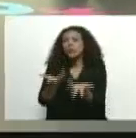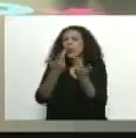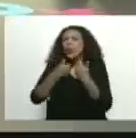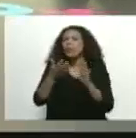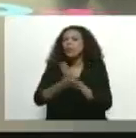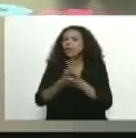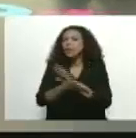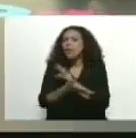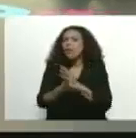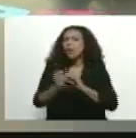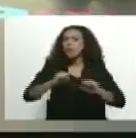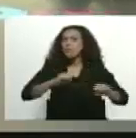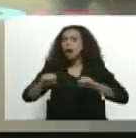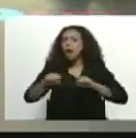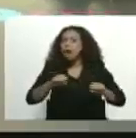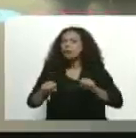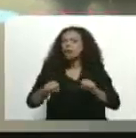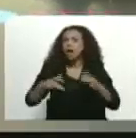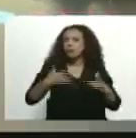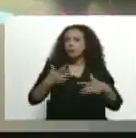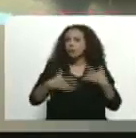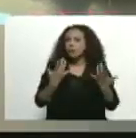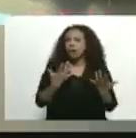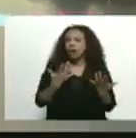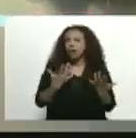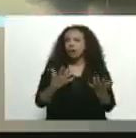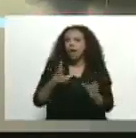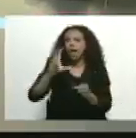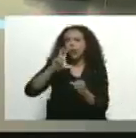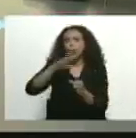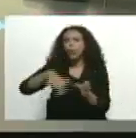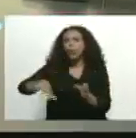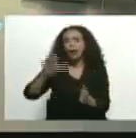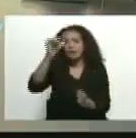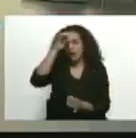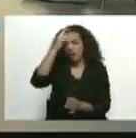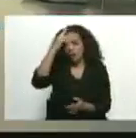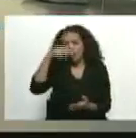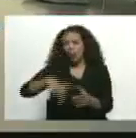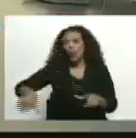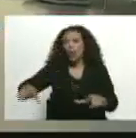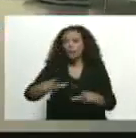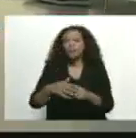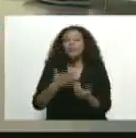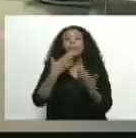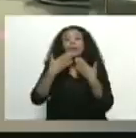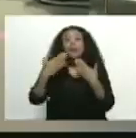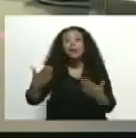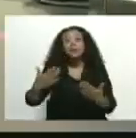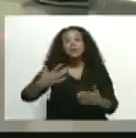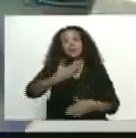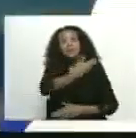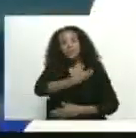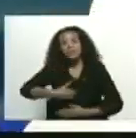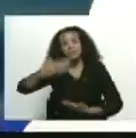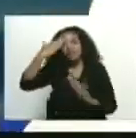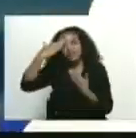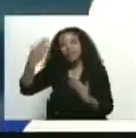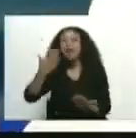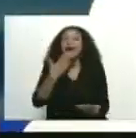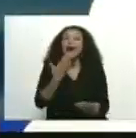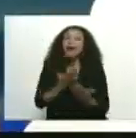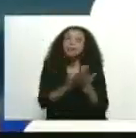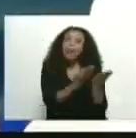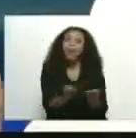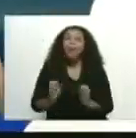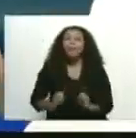dinámica? ¿Cómo la viven ustedes? ¿Qué me cuentas de Punta Cardón? Bueno, que mi querido presidente, primeramente, gracias por